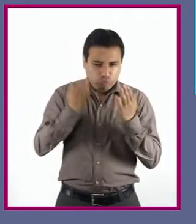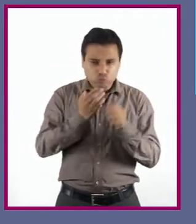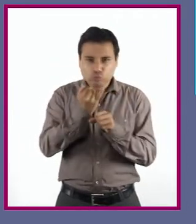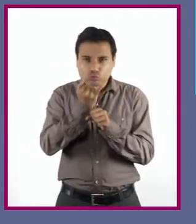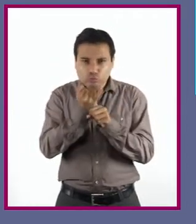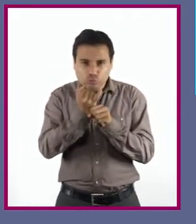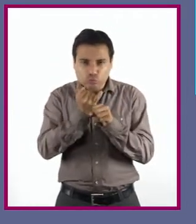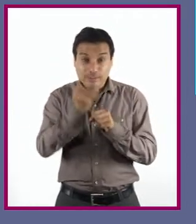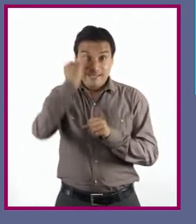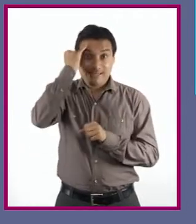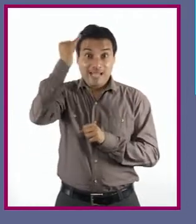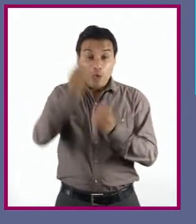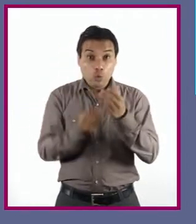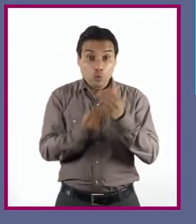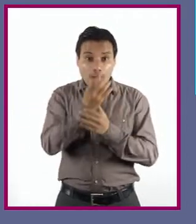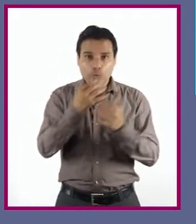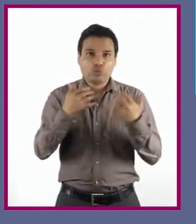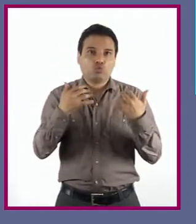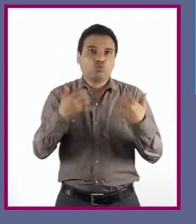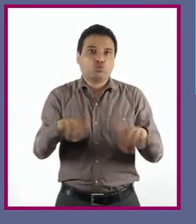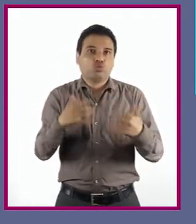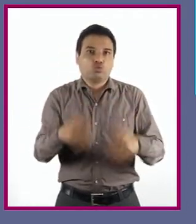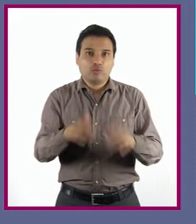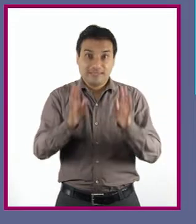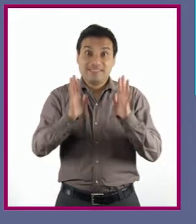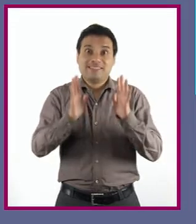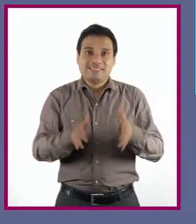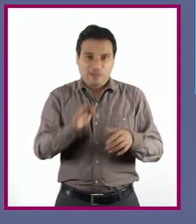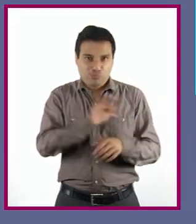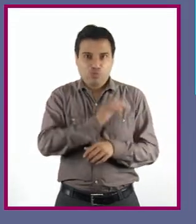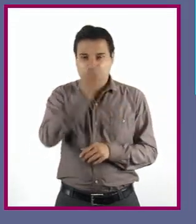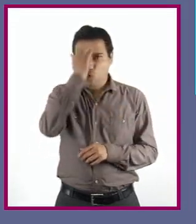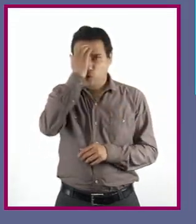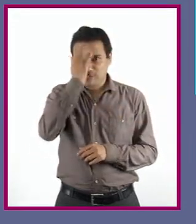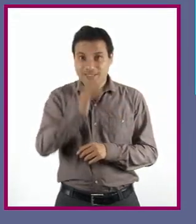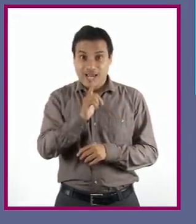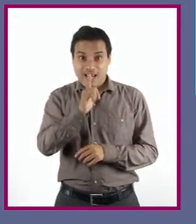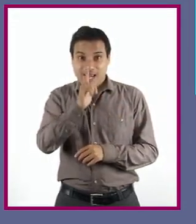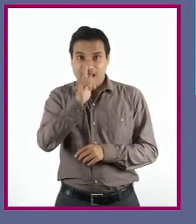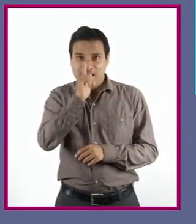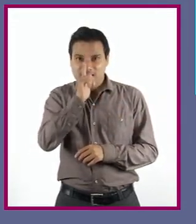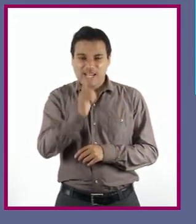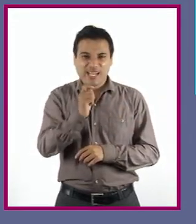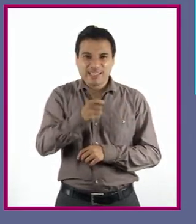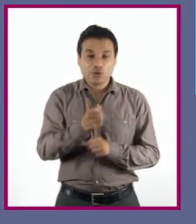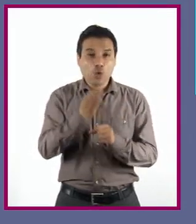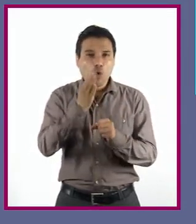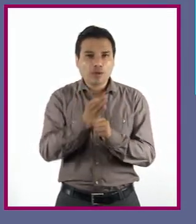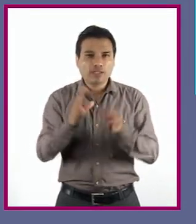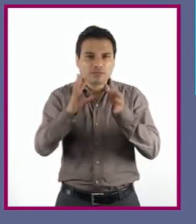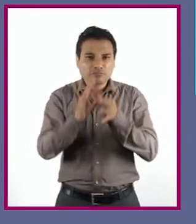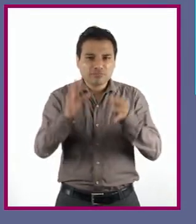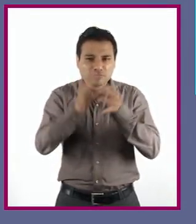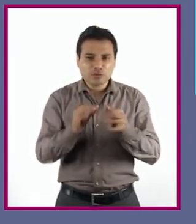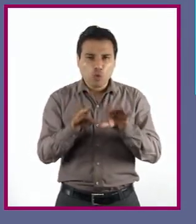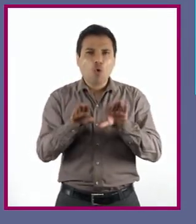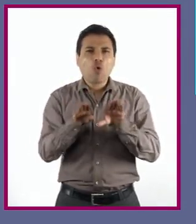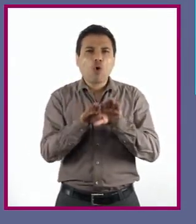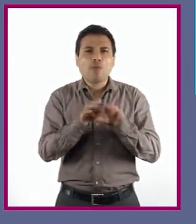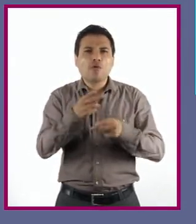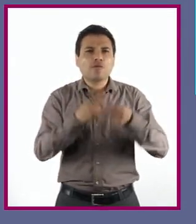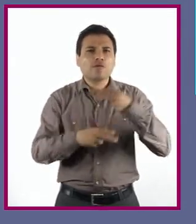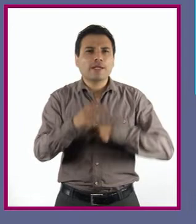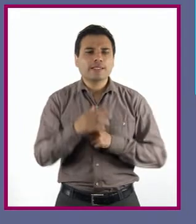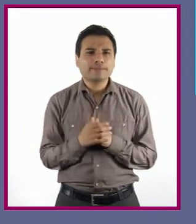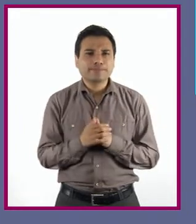años ayudaron a saber qué es y qué se hace con la electricidad. Entonces te explicaremos ahora cómo es que se genera.